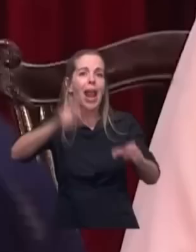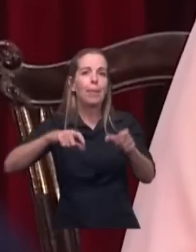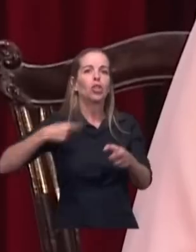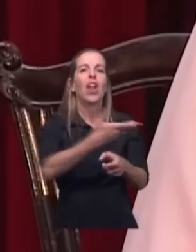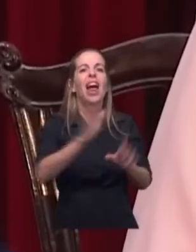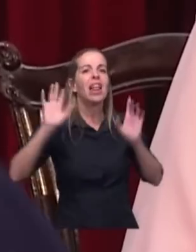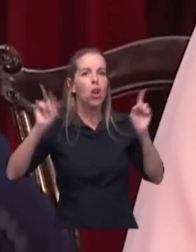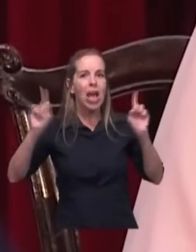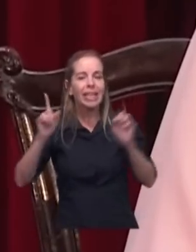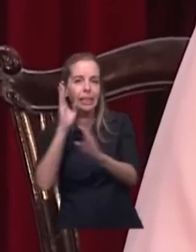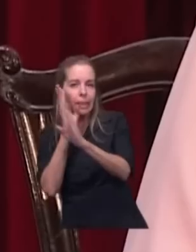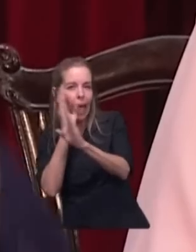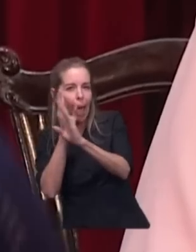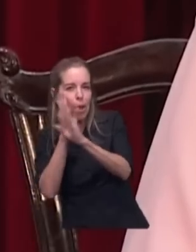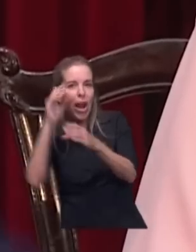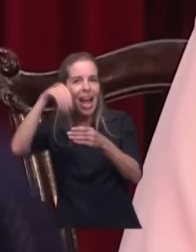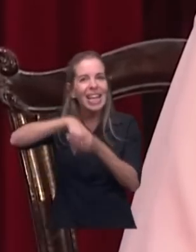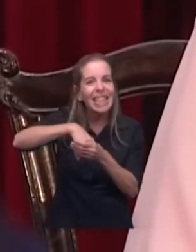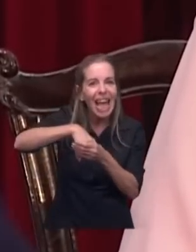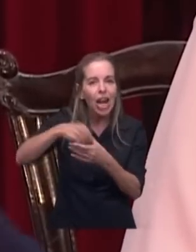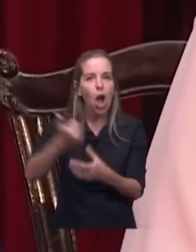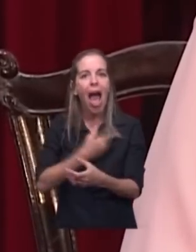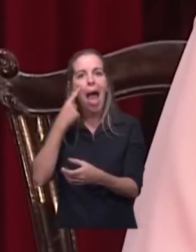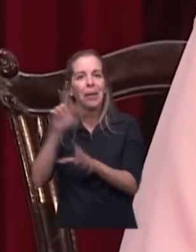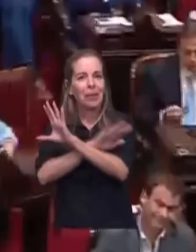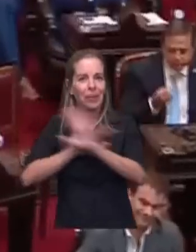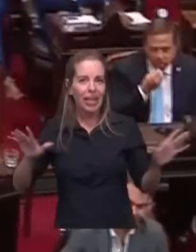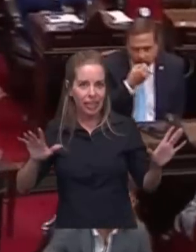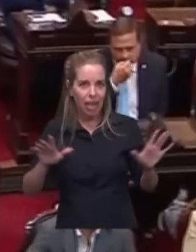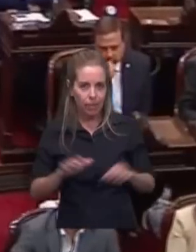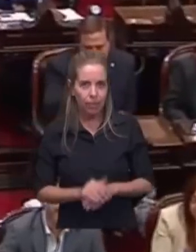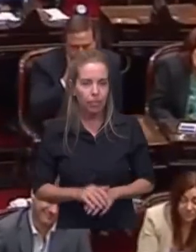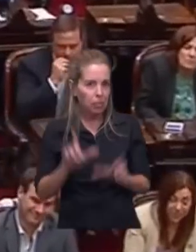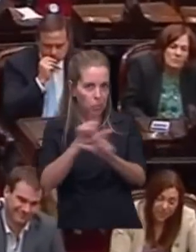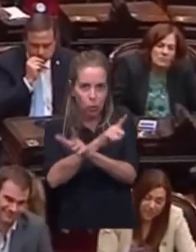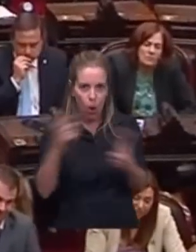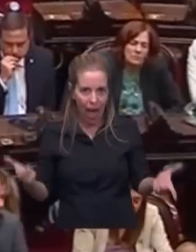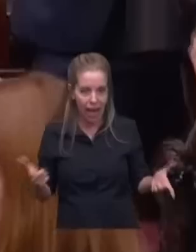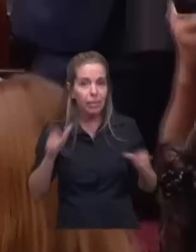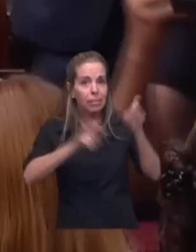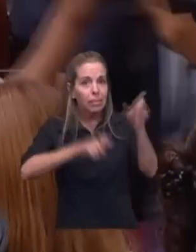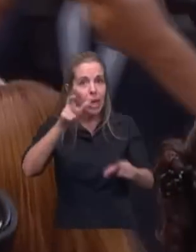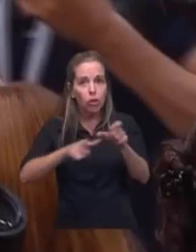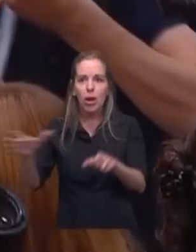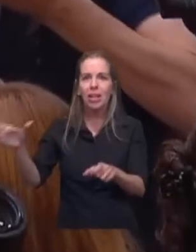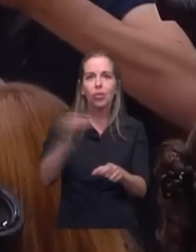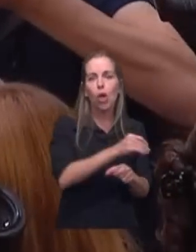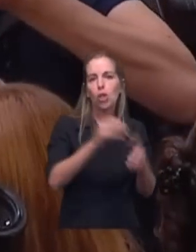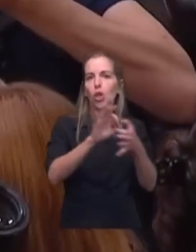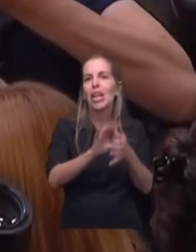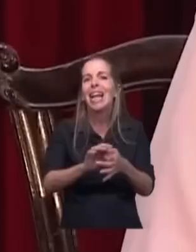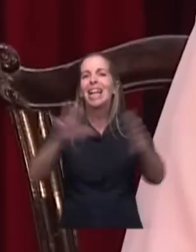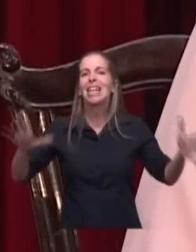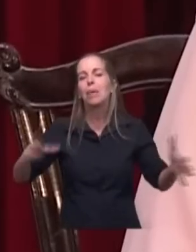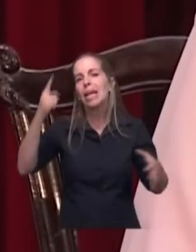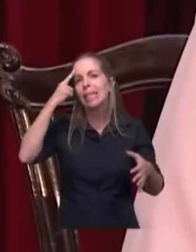El espionaje interno ya no existe. Todos y todas pueden pensar